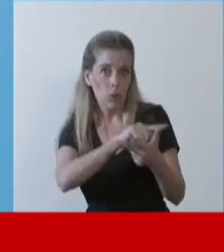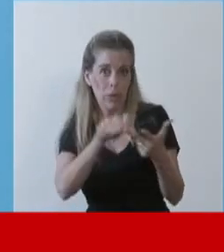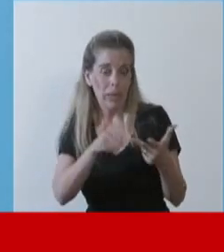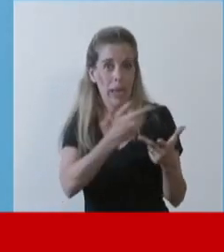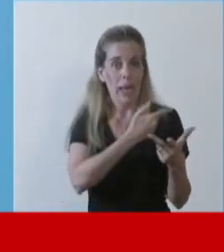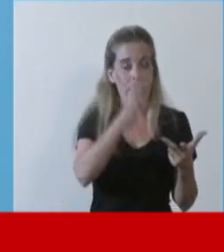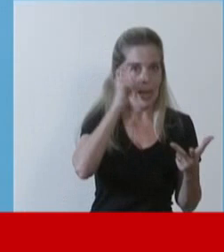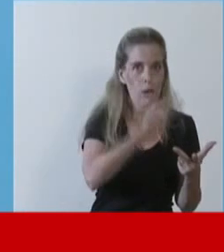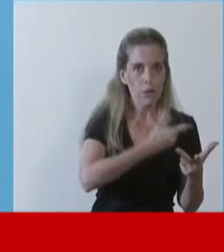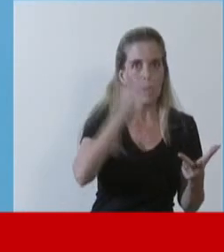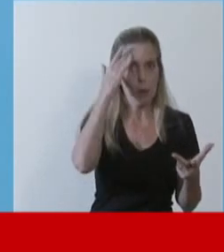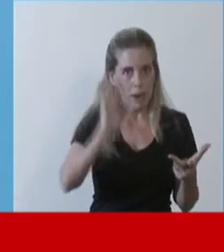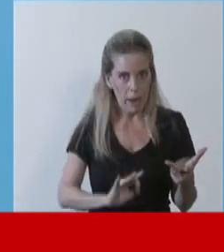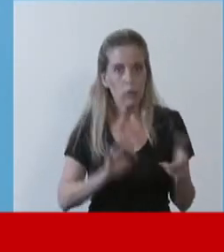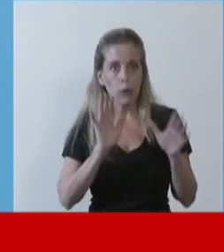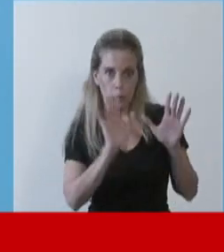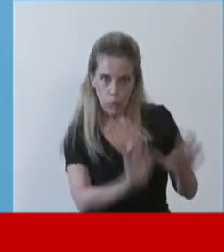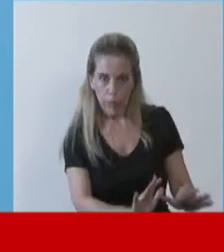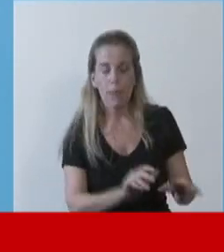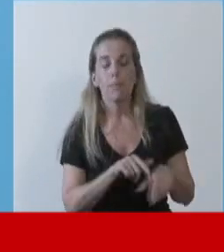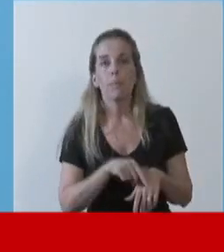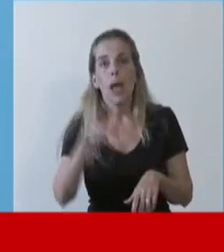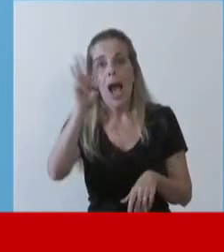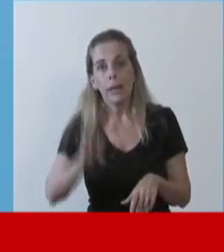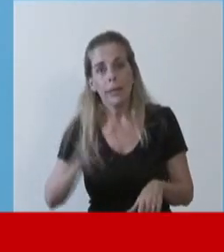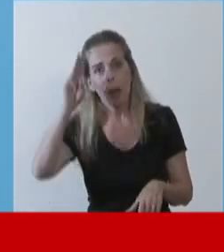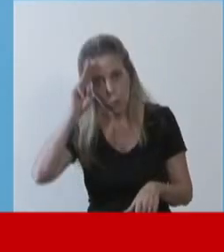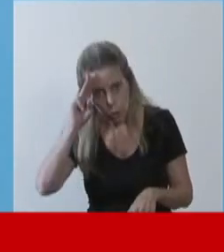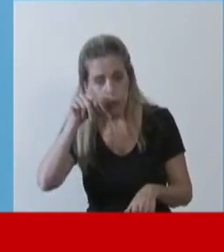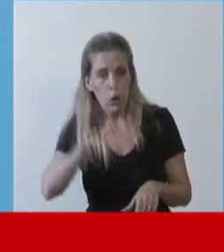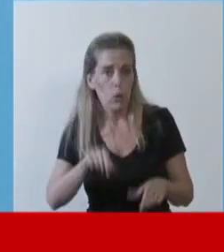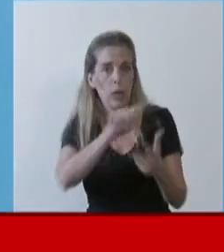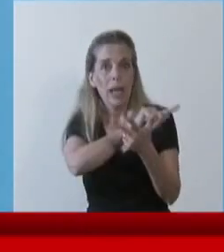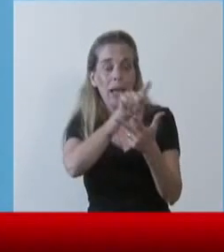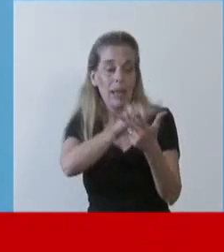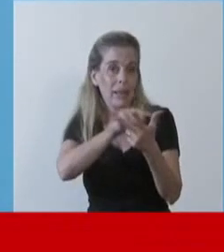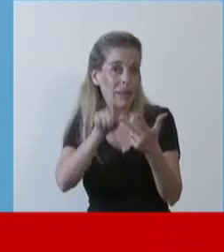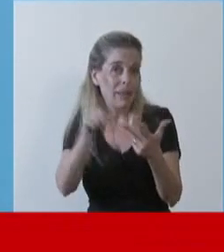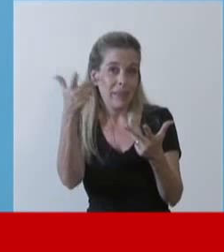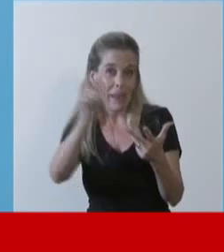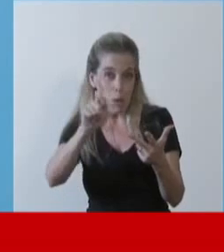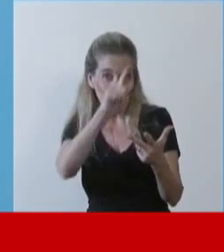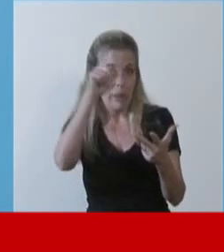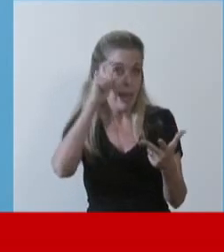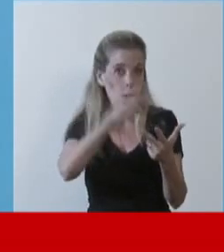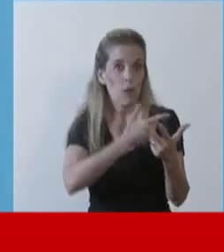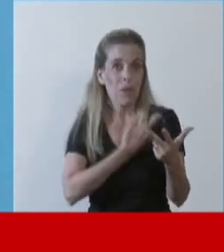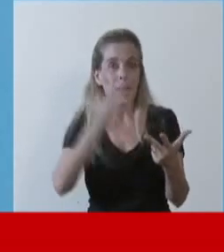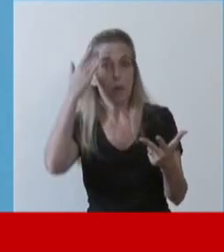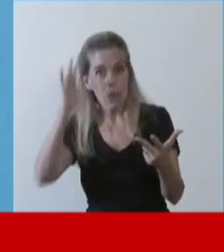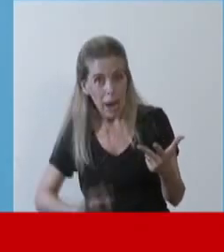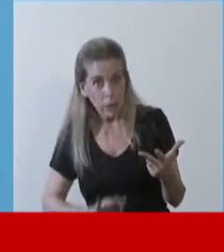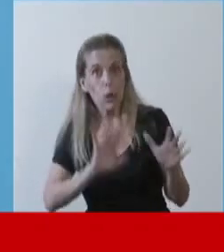adicionalmente a que se les permitió no pagar nada durante enero, febrero y marzo.